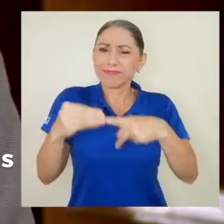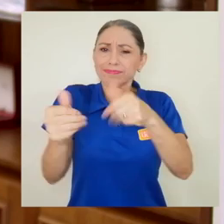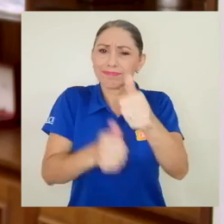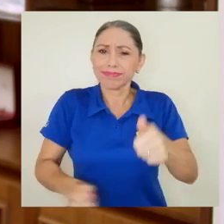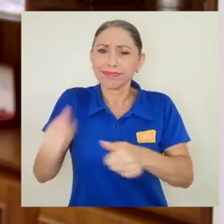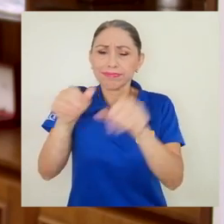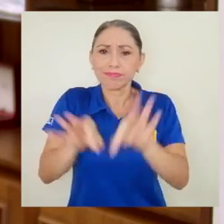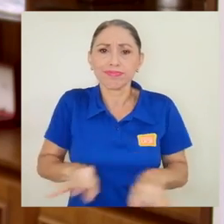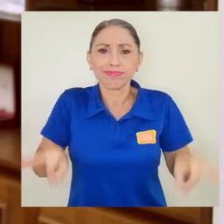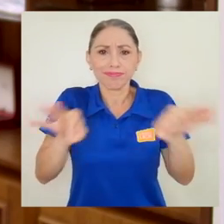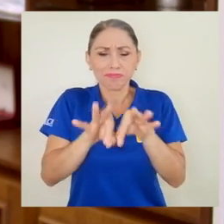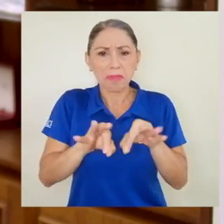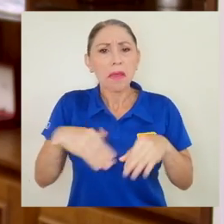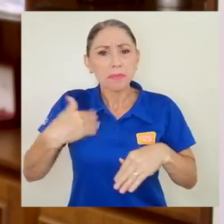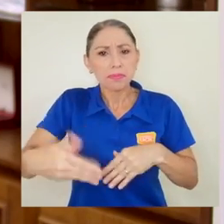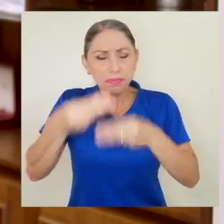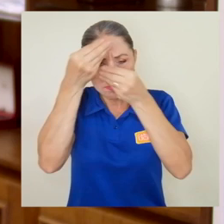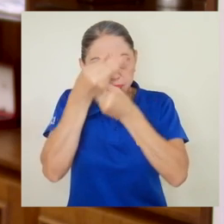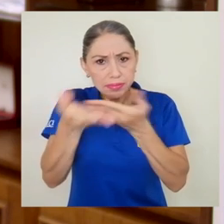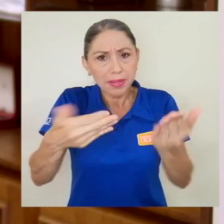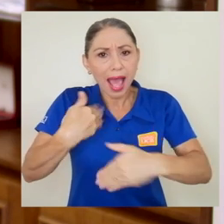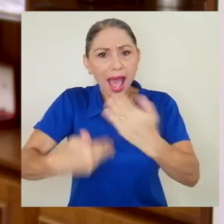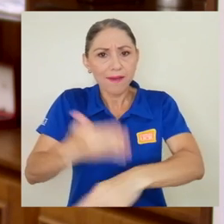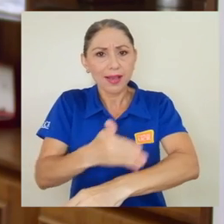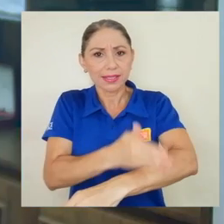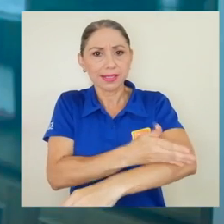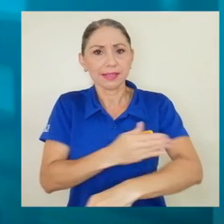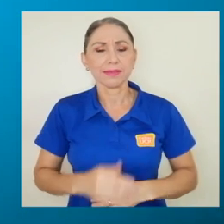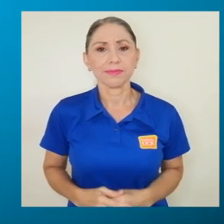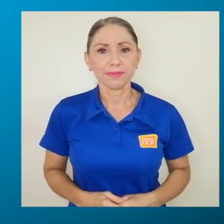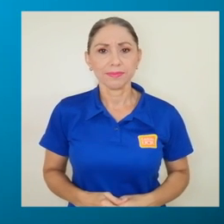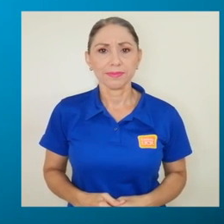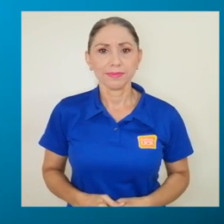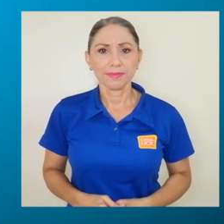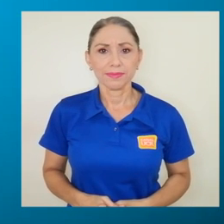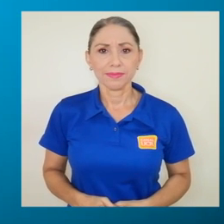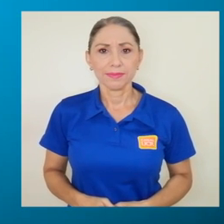personas mantendré al tanto de los avances